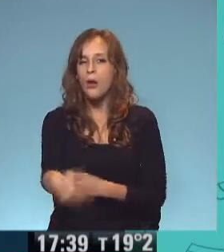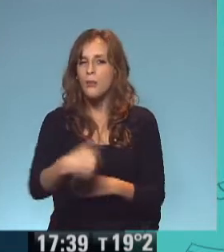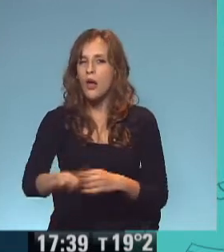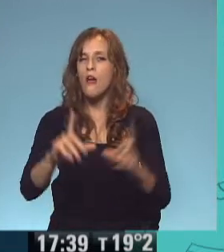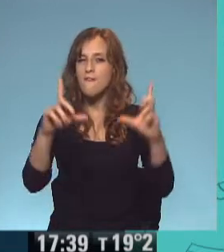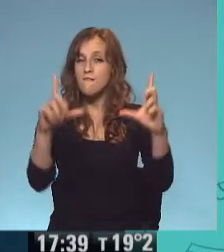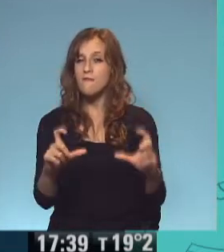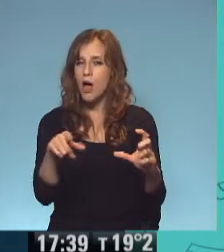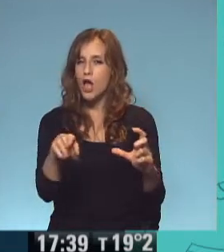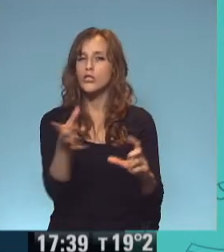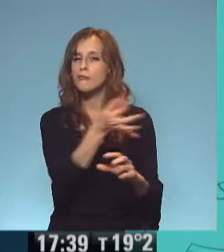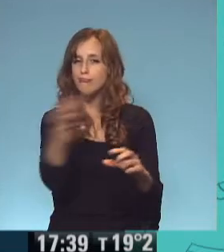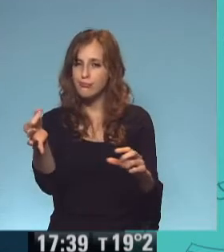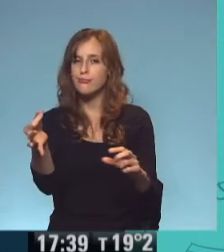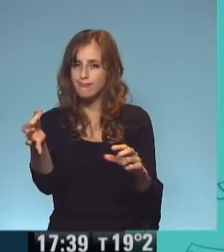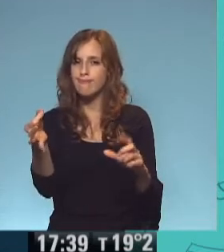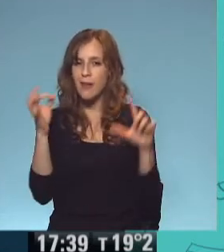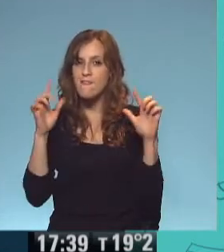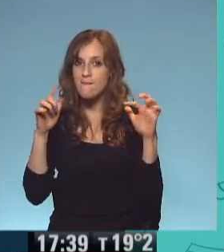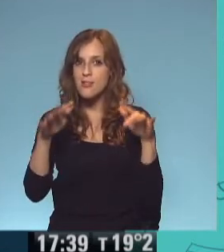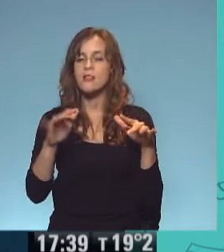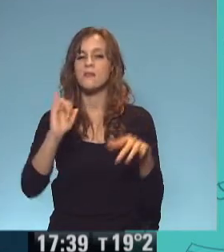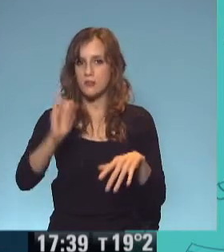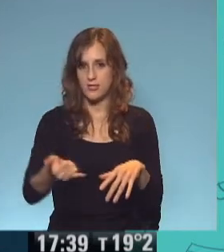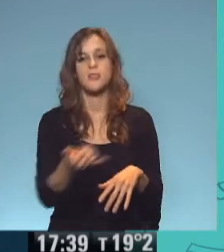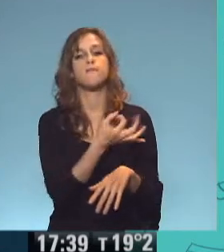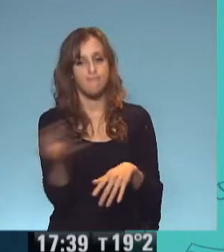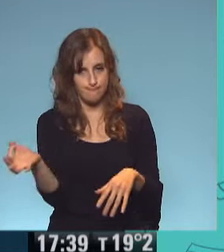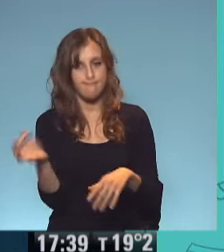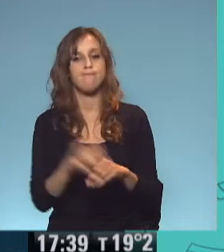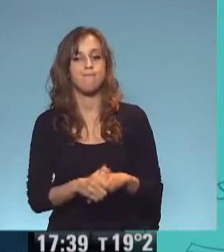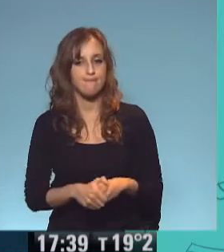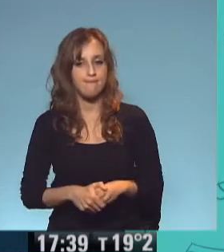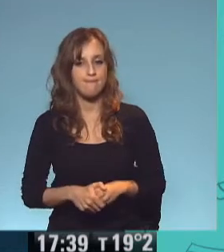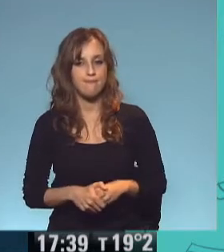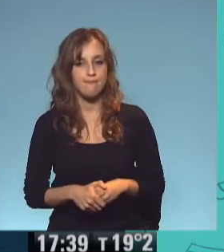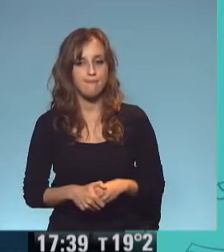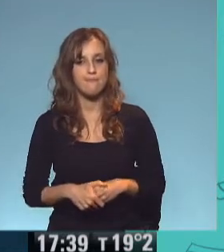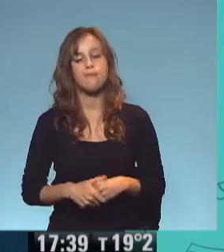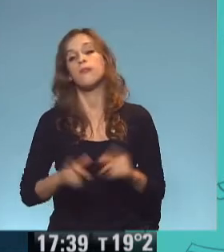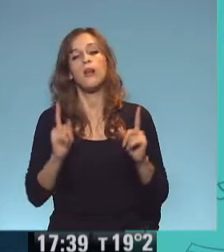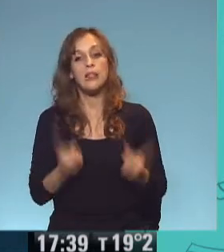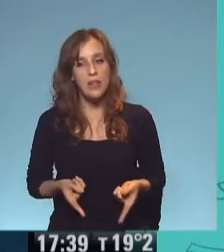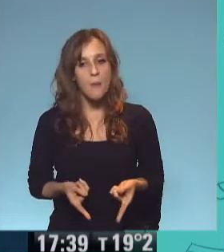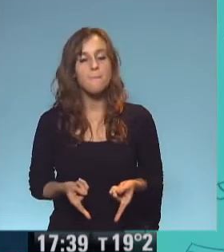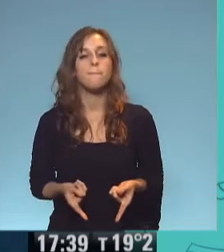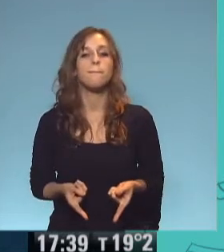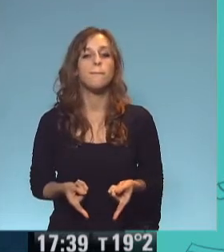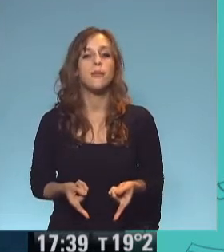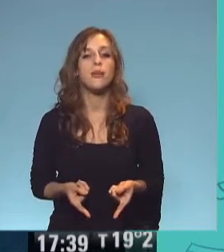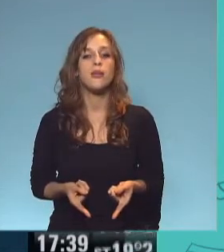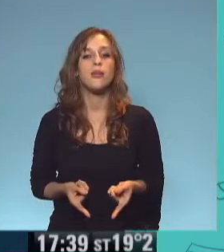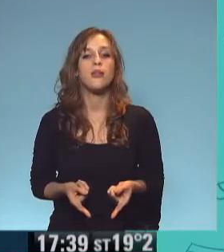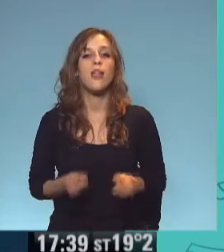que prueben la existencia de la leyenda de la luz mala, también conocida como